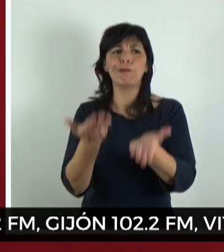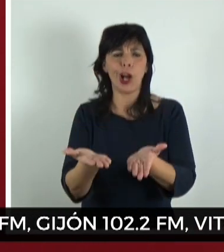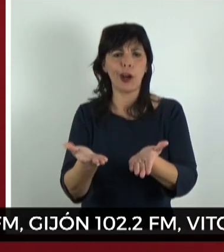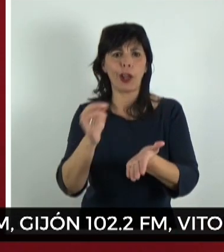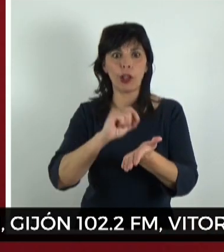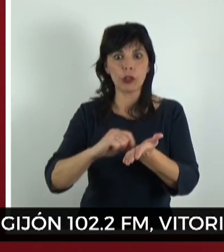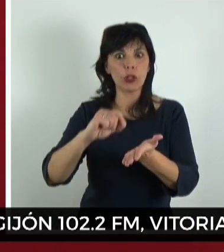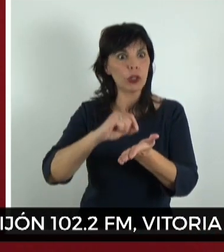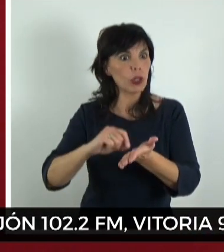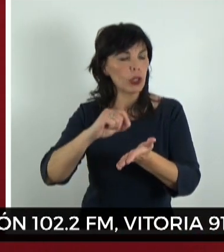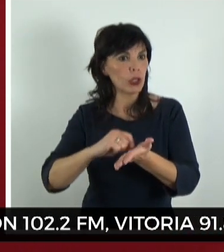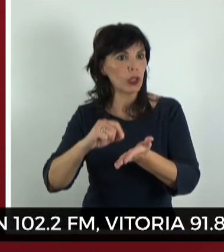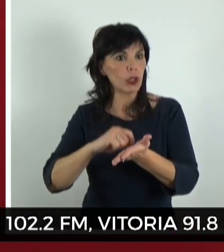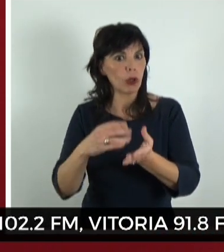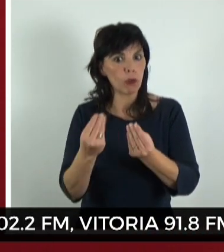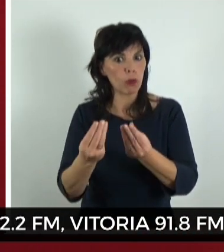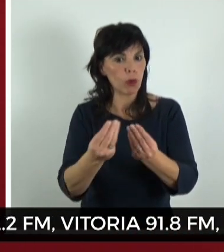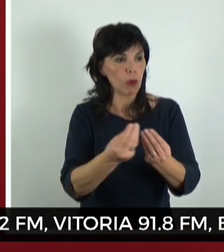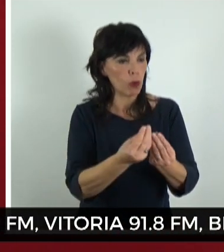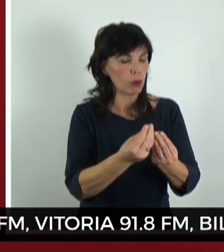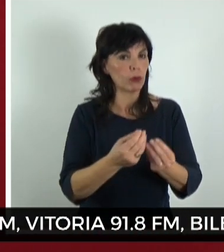la gracia de Jesucristo.